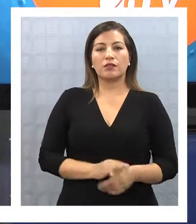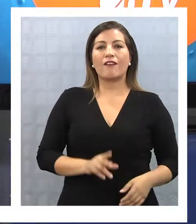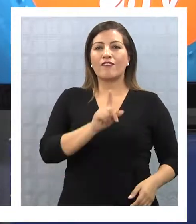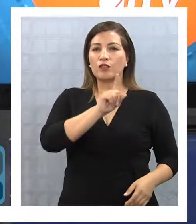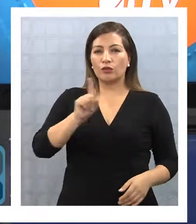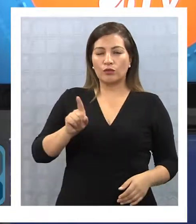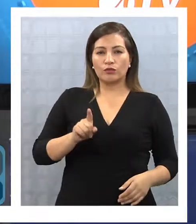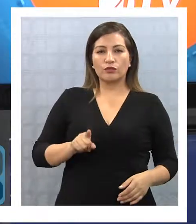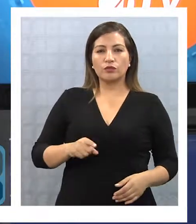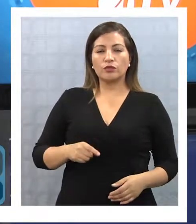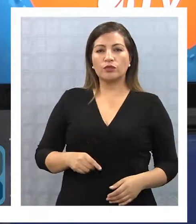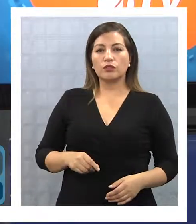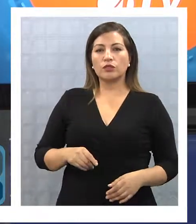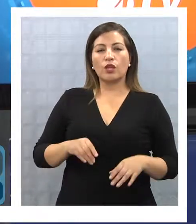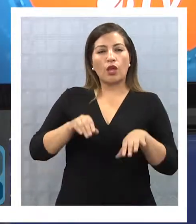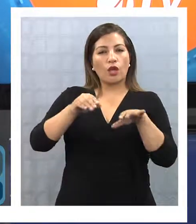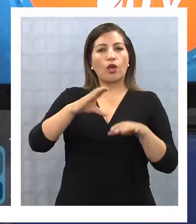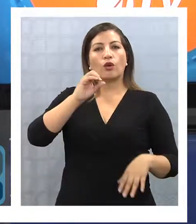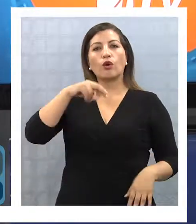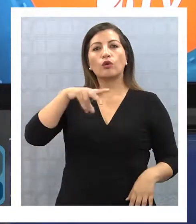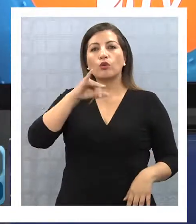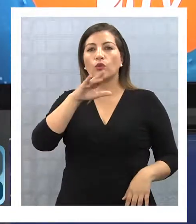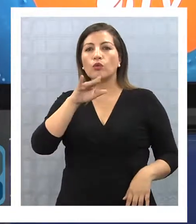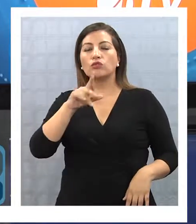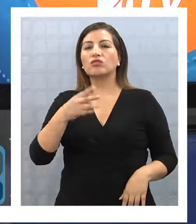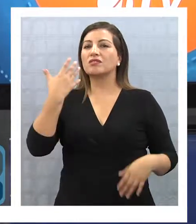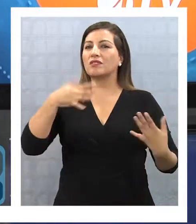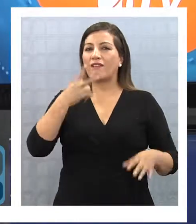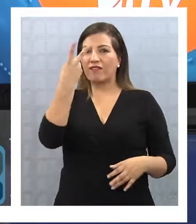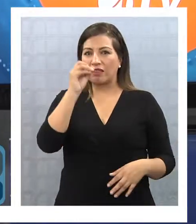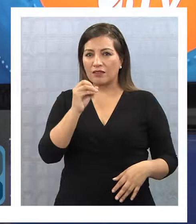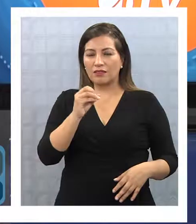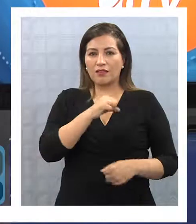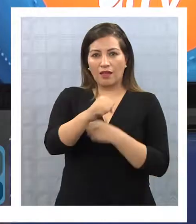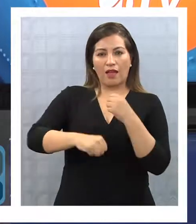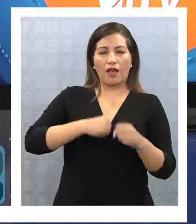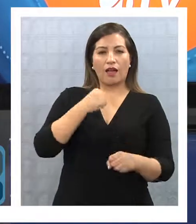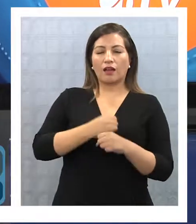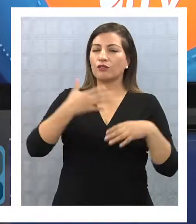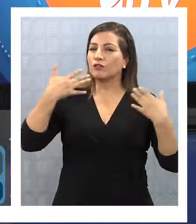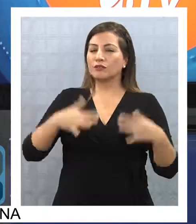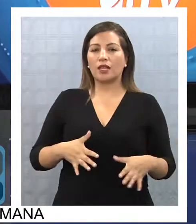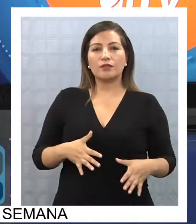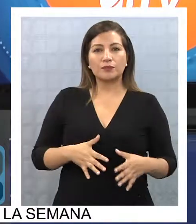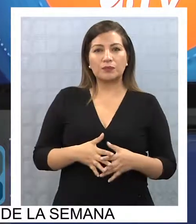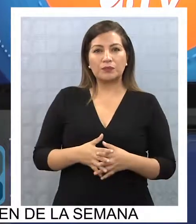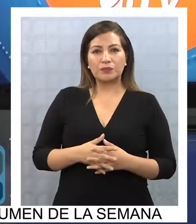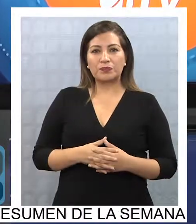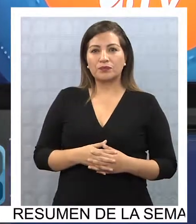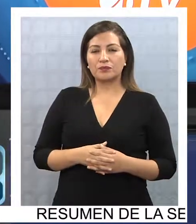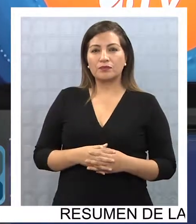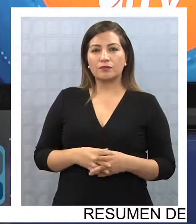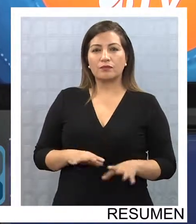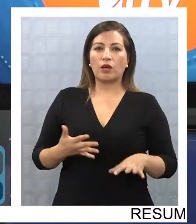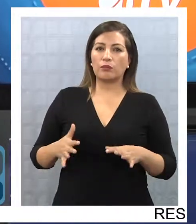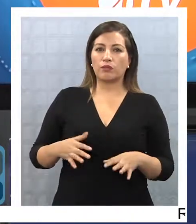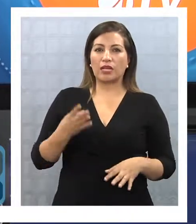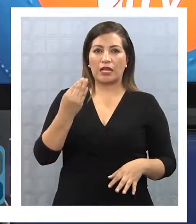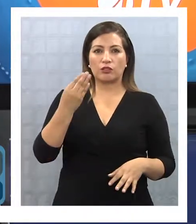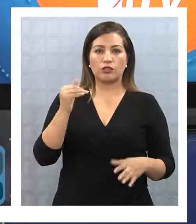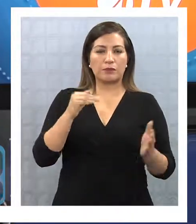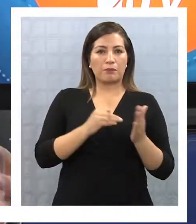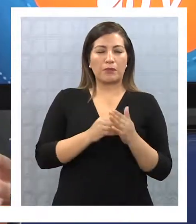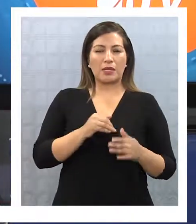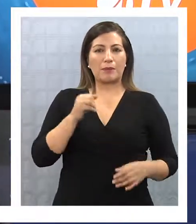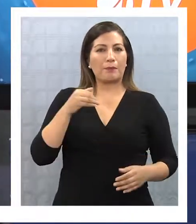21º concurso del Fondo de Participación Ambiental, que lleva 20 años, ¿no es cierto?, que ha repartido más de 14.000